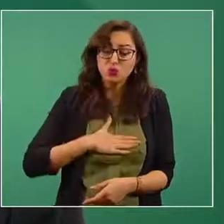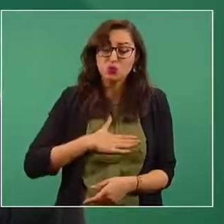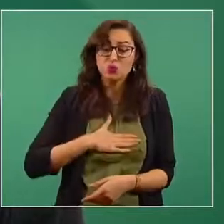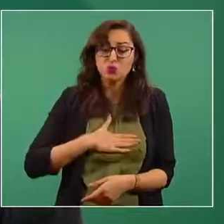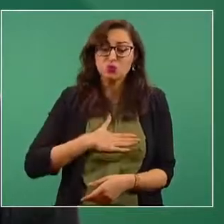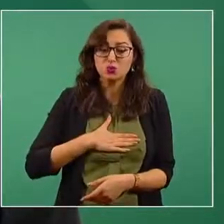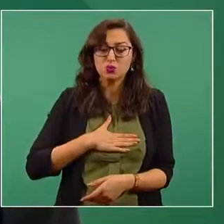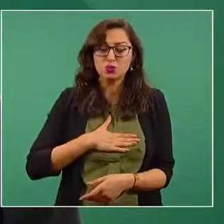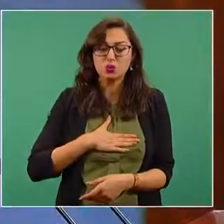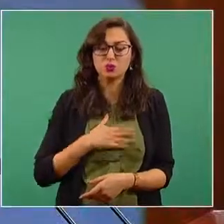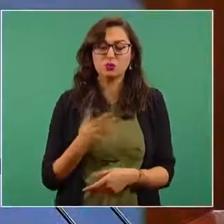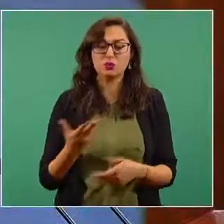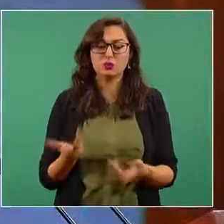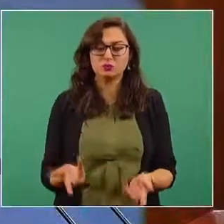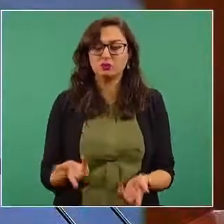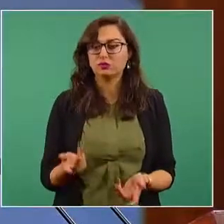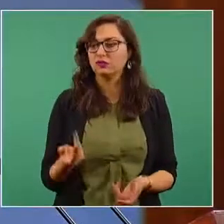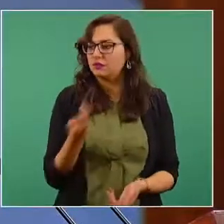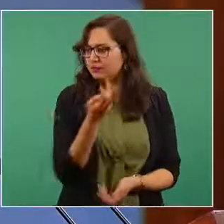y garantizar